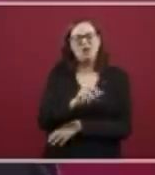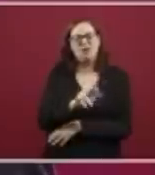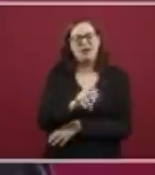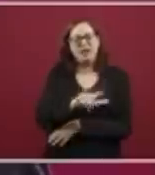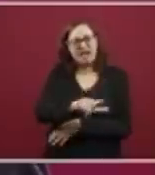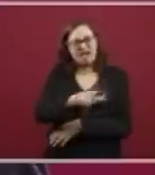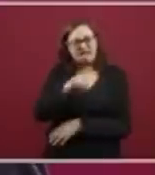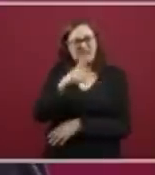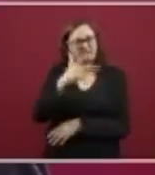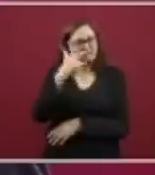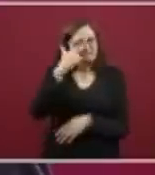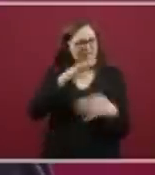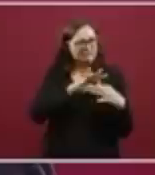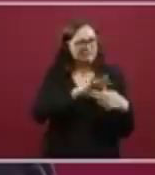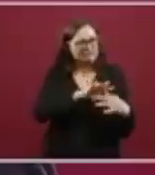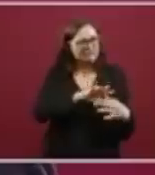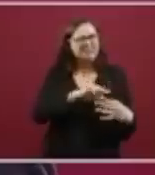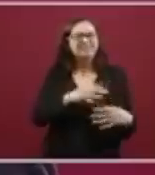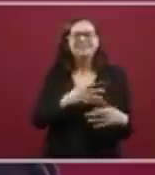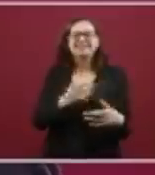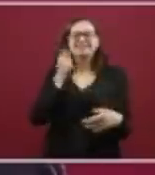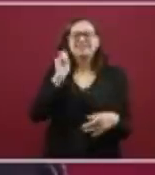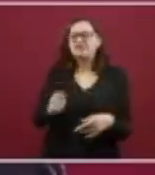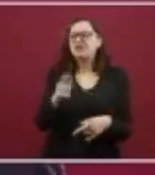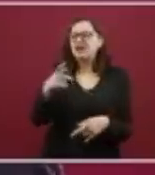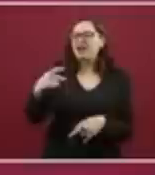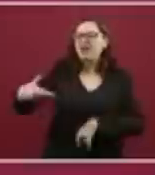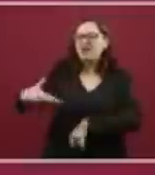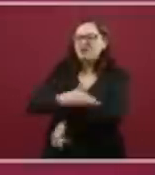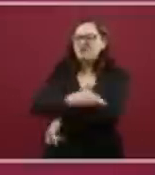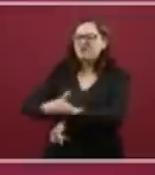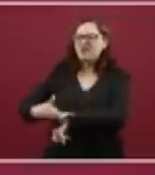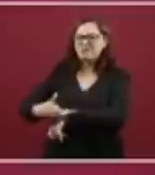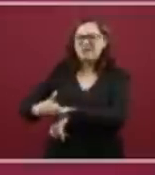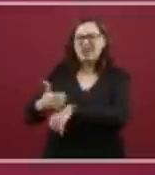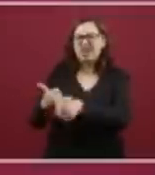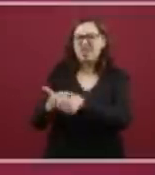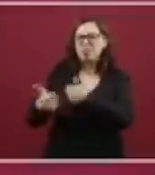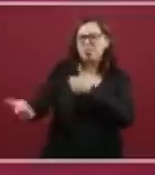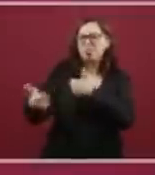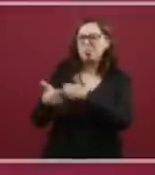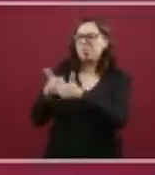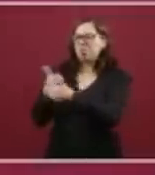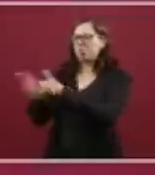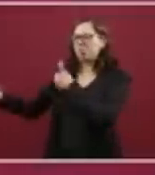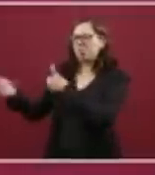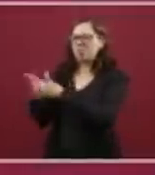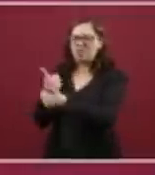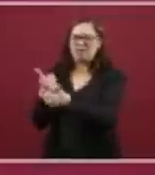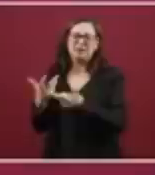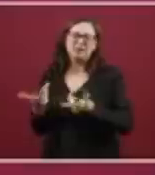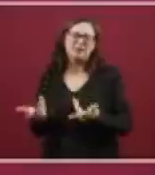en las familias, porque se habla de que no hubo crecimiento, sí,